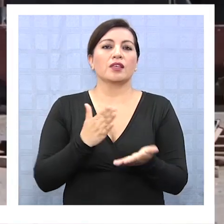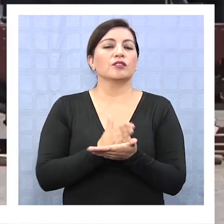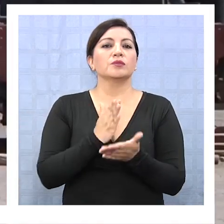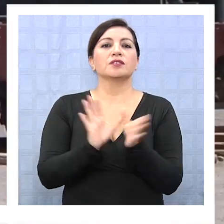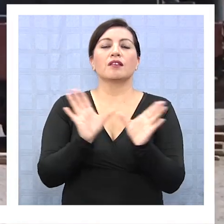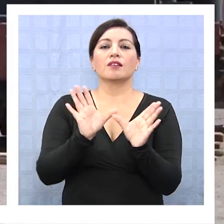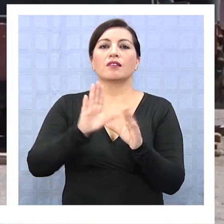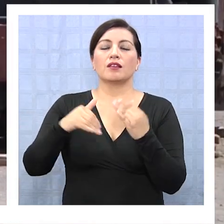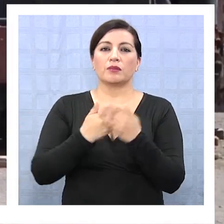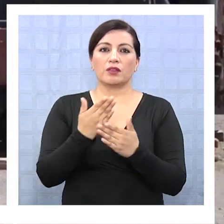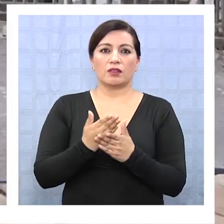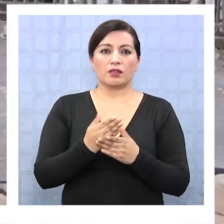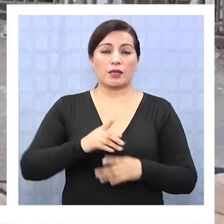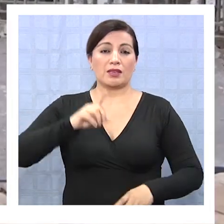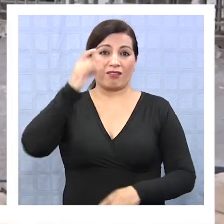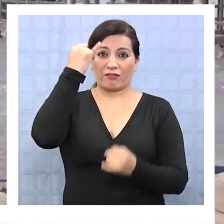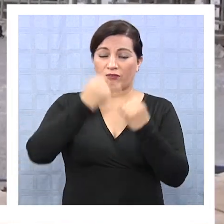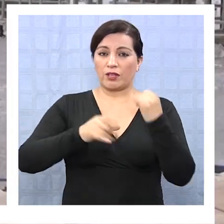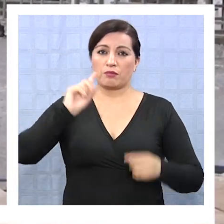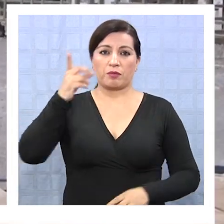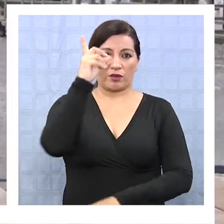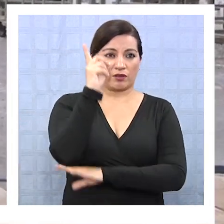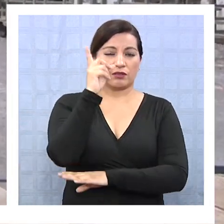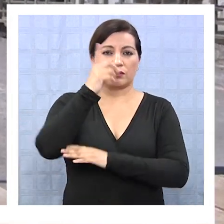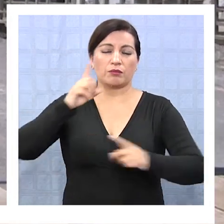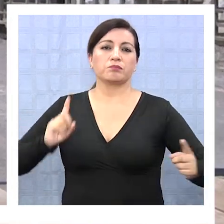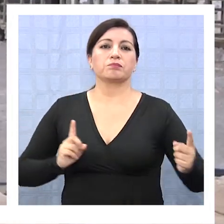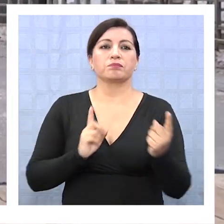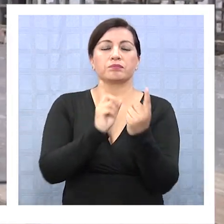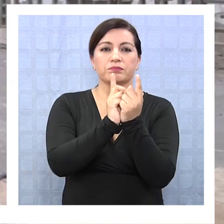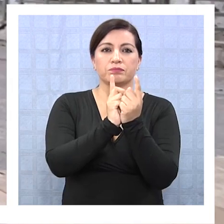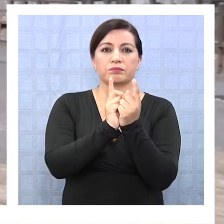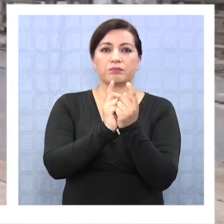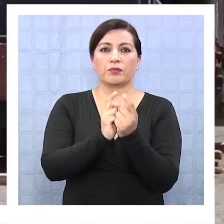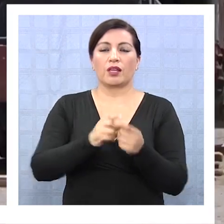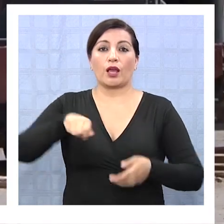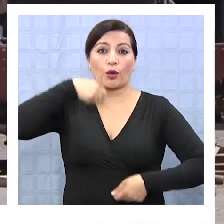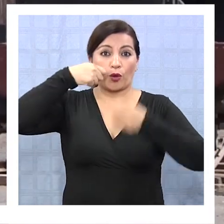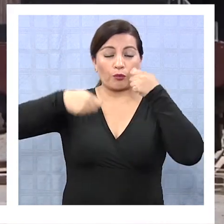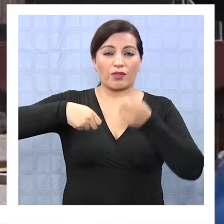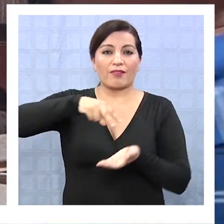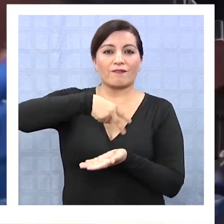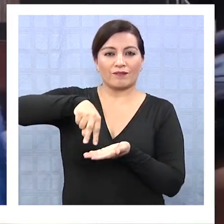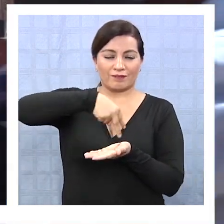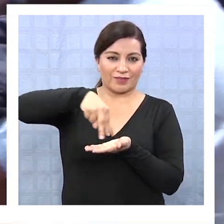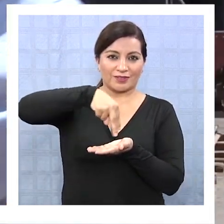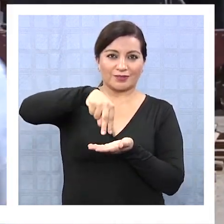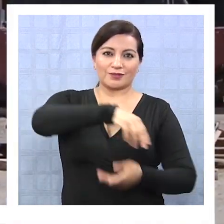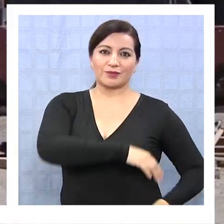10 de la mañana y culmina todo el 1 de diciembre con un encuentro de cena con baile.